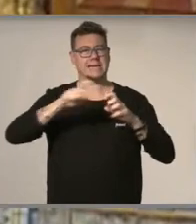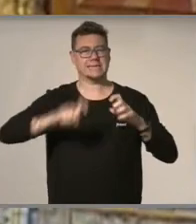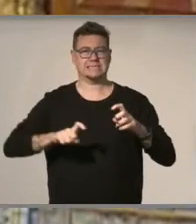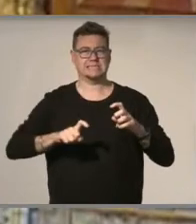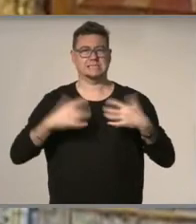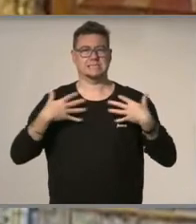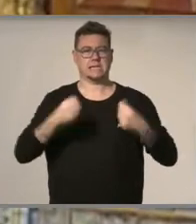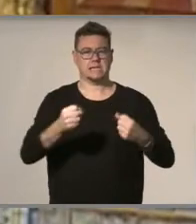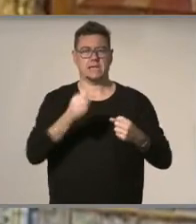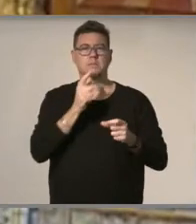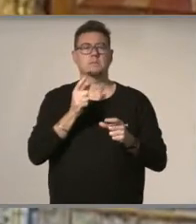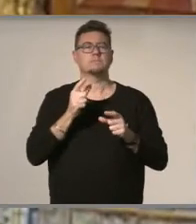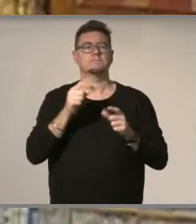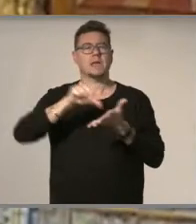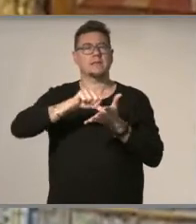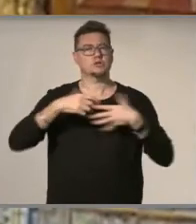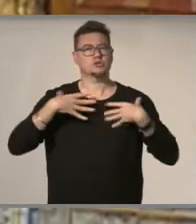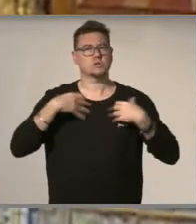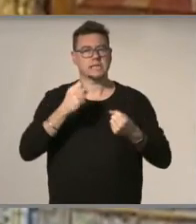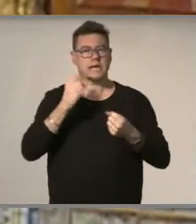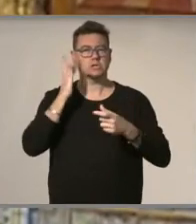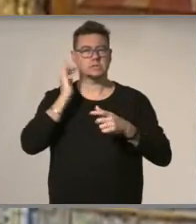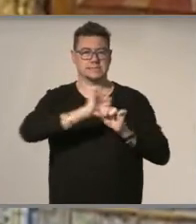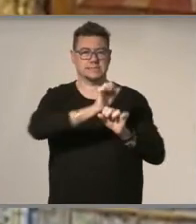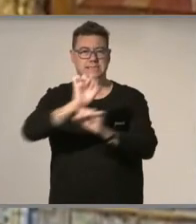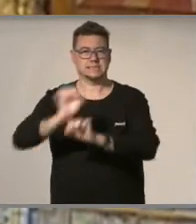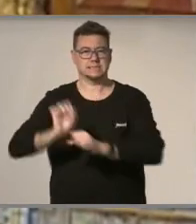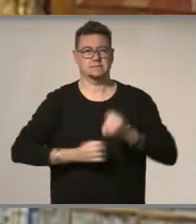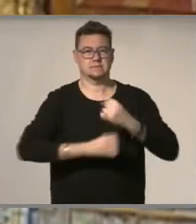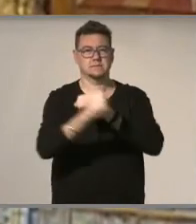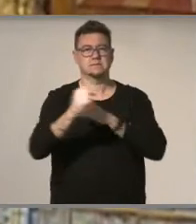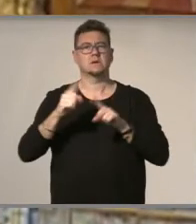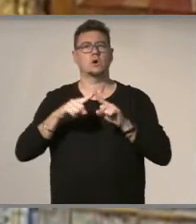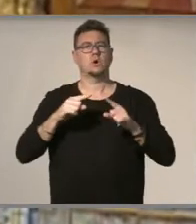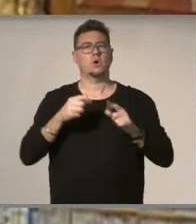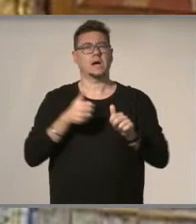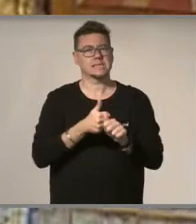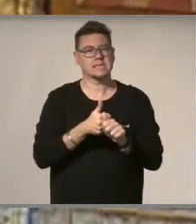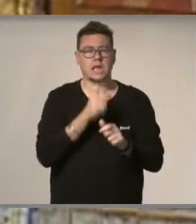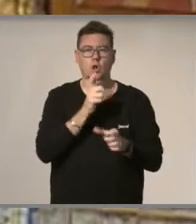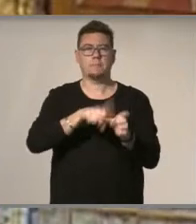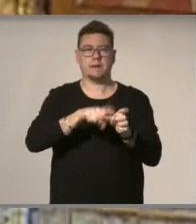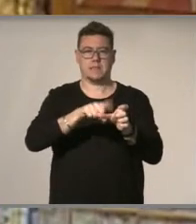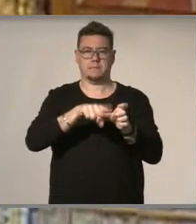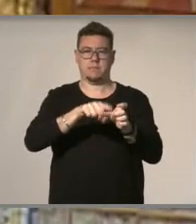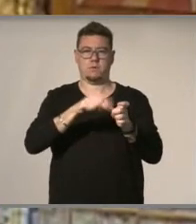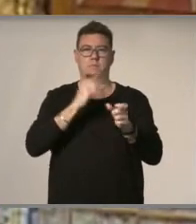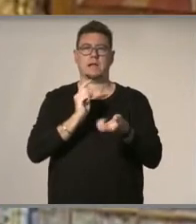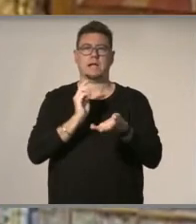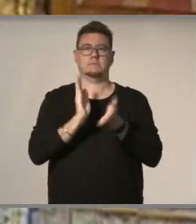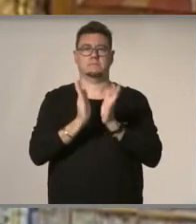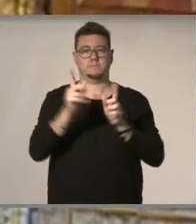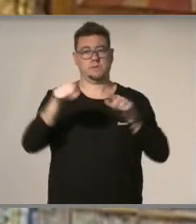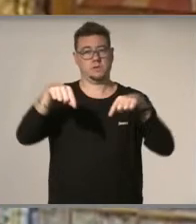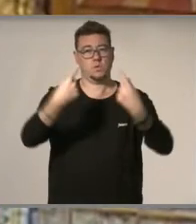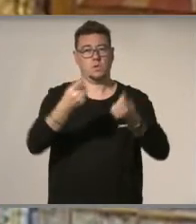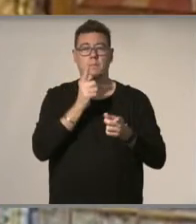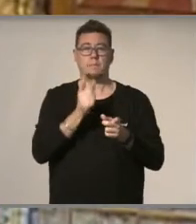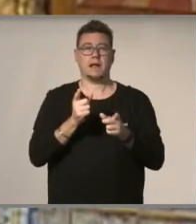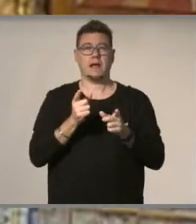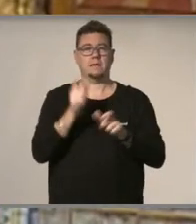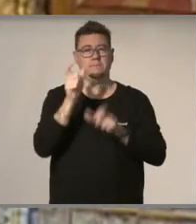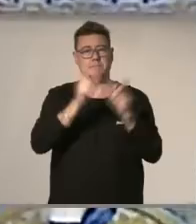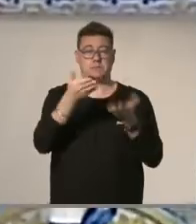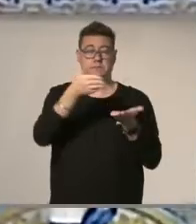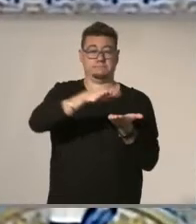como la desinfección de centros sanitarios o asistenciales, o participando en el tratamiento y posterior transporte de